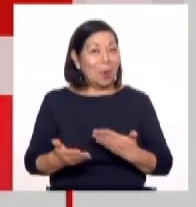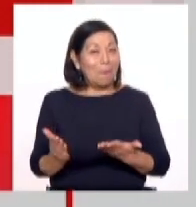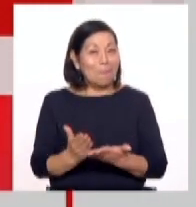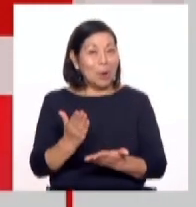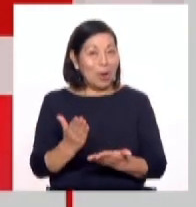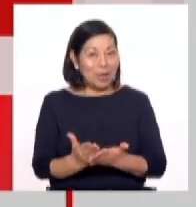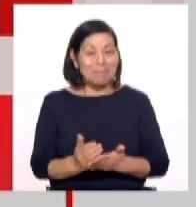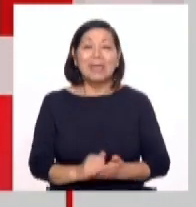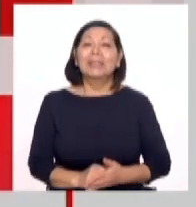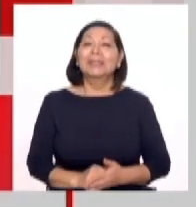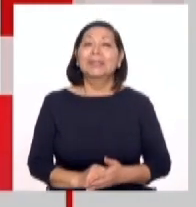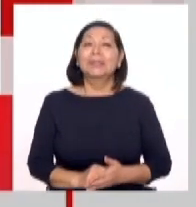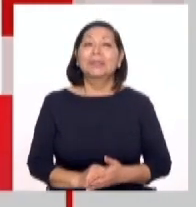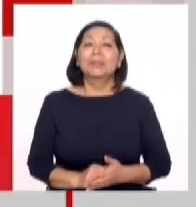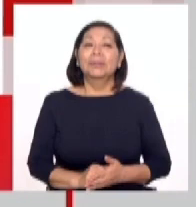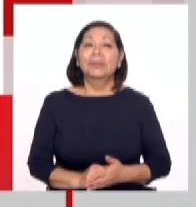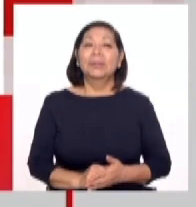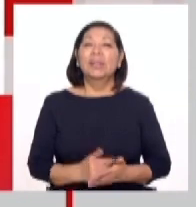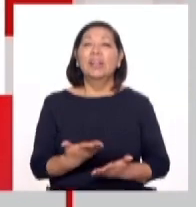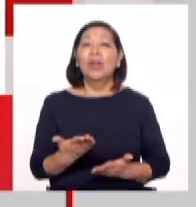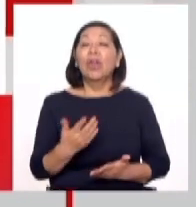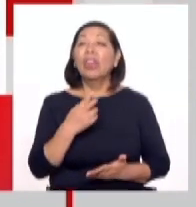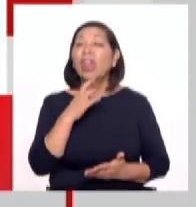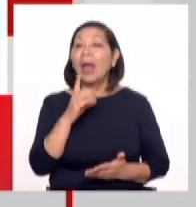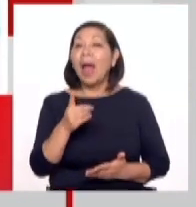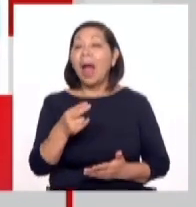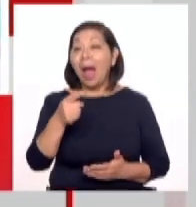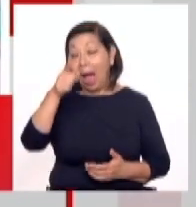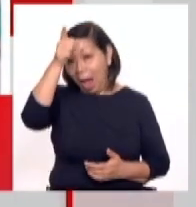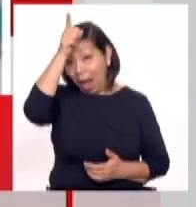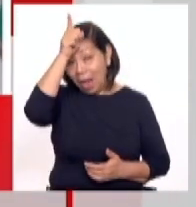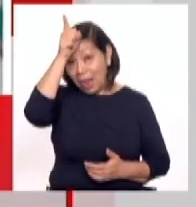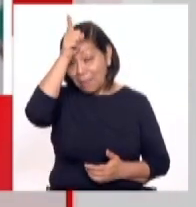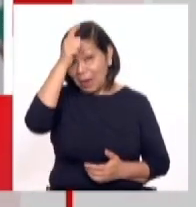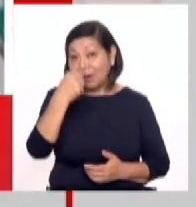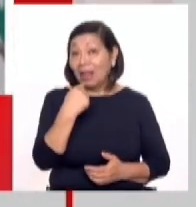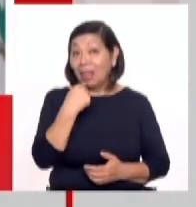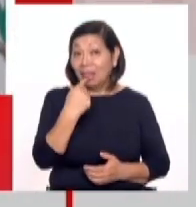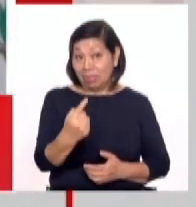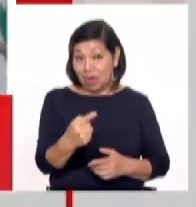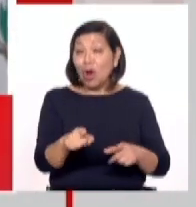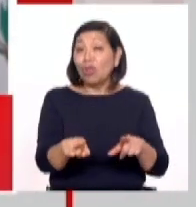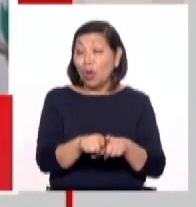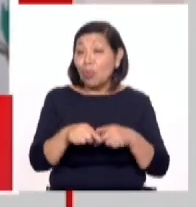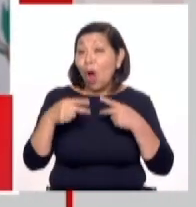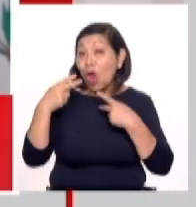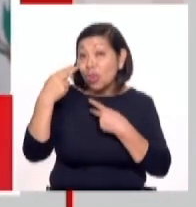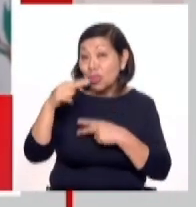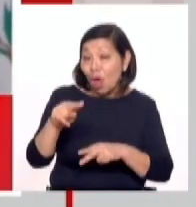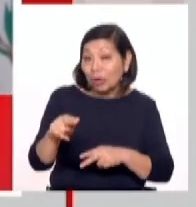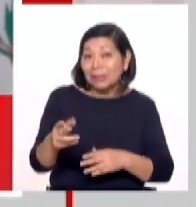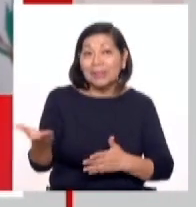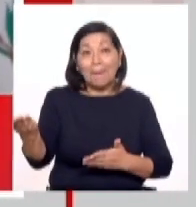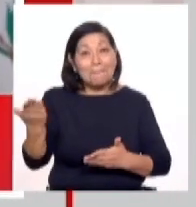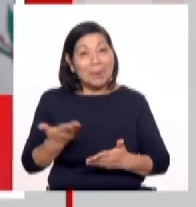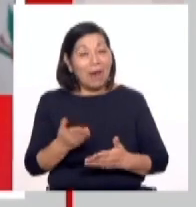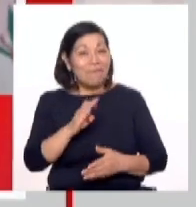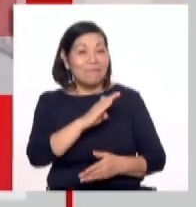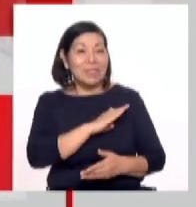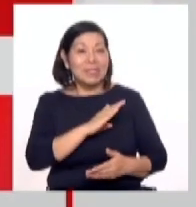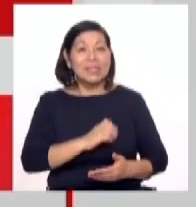el organismo la dochevele de Alemania resalta que la corrupción ensombrece la gestión de la